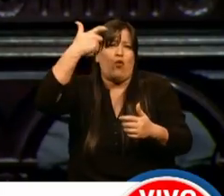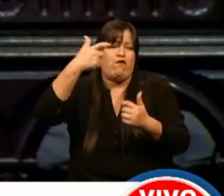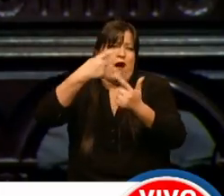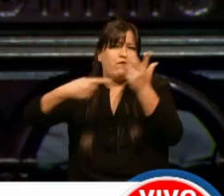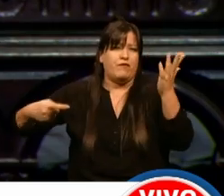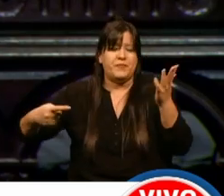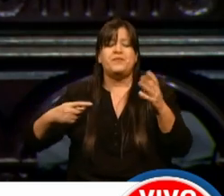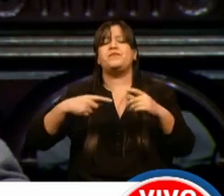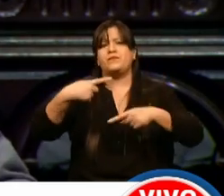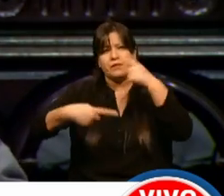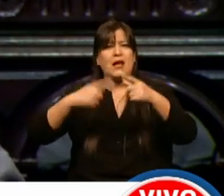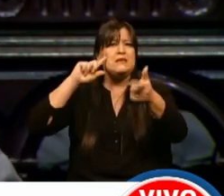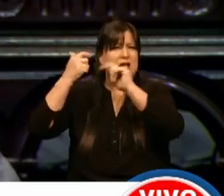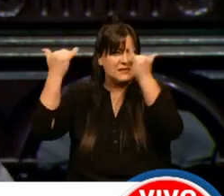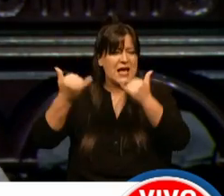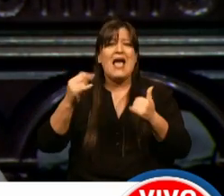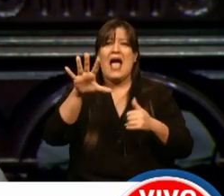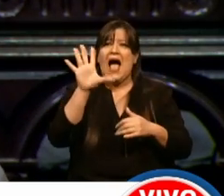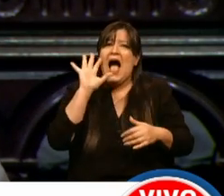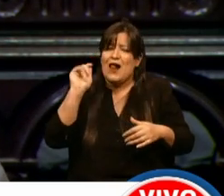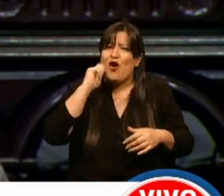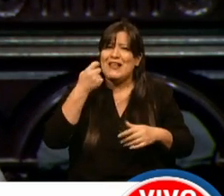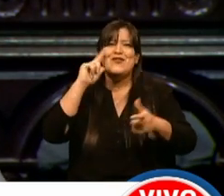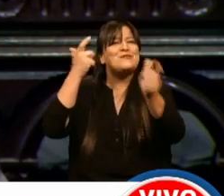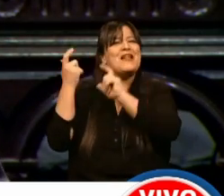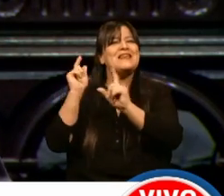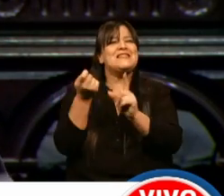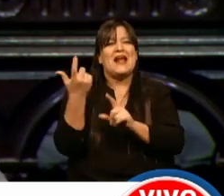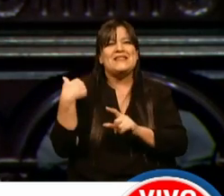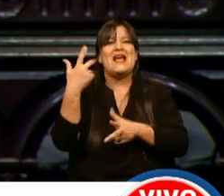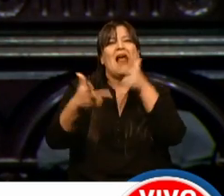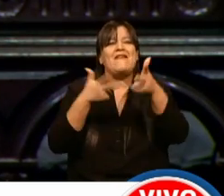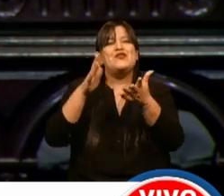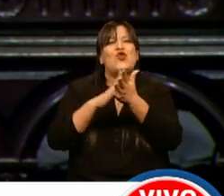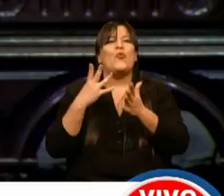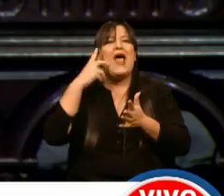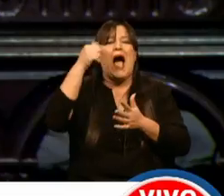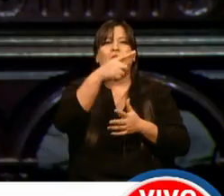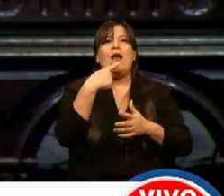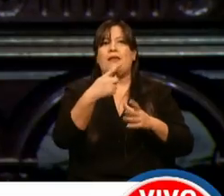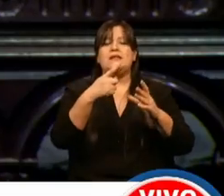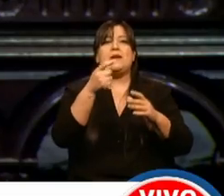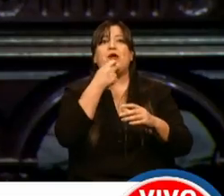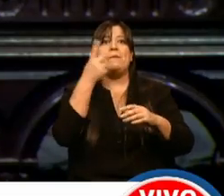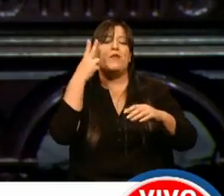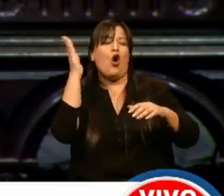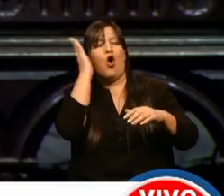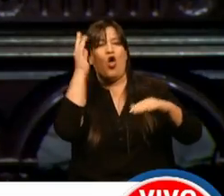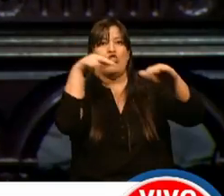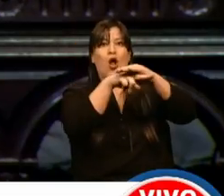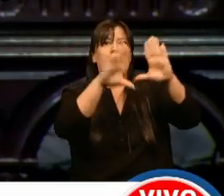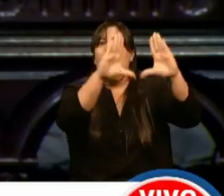y bueno acá está la experiencia acá hay algo muy lindo está una experiencia que contaba recién de la abuela que lo dejaba sin calefacción a la hora de dormir